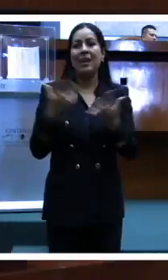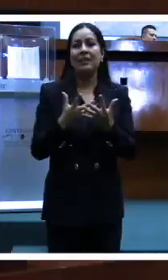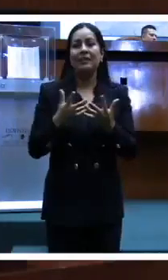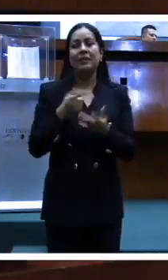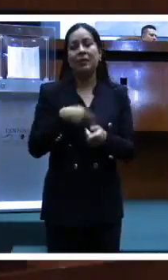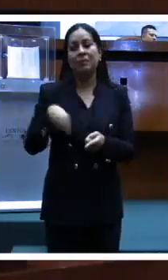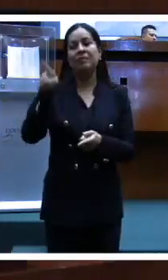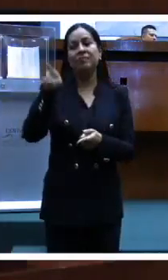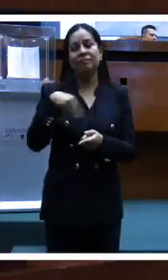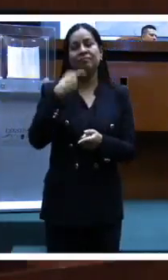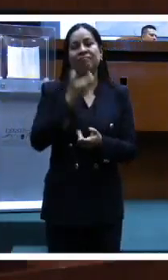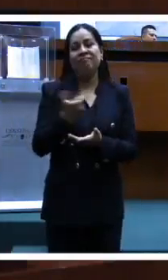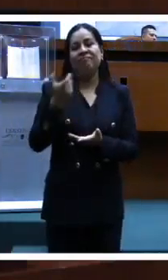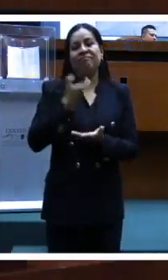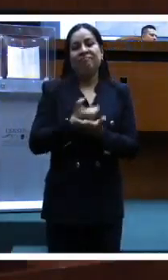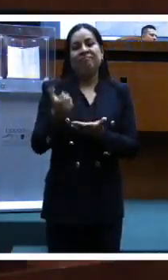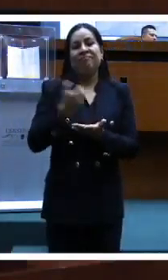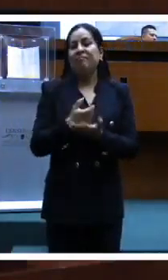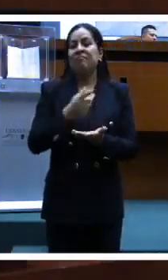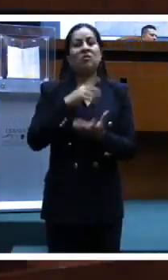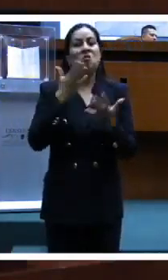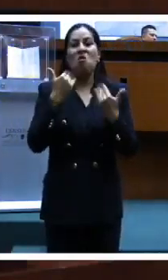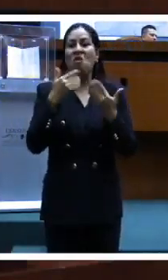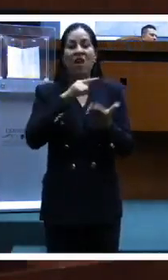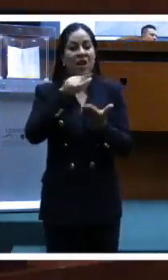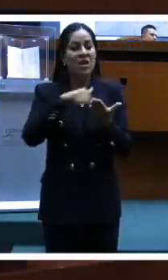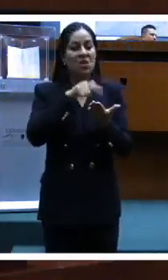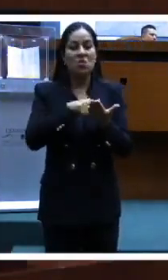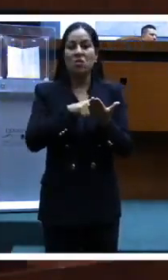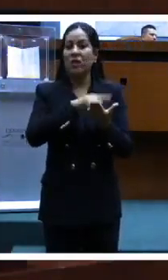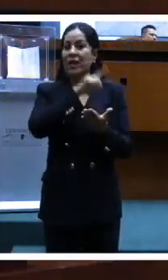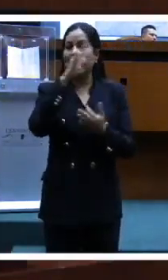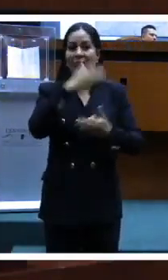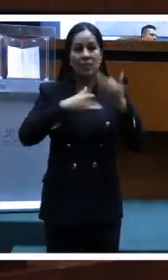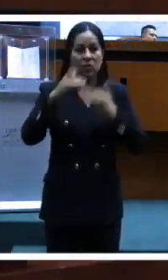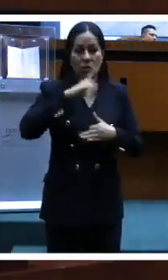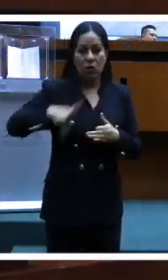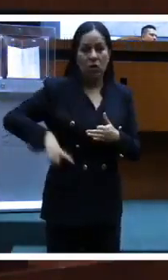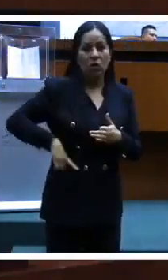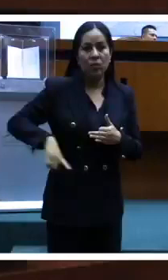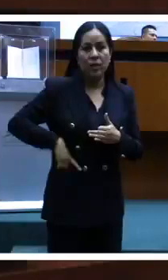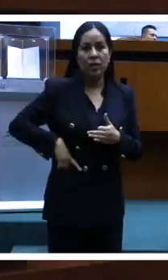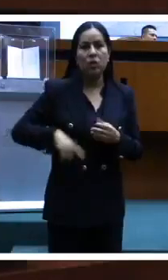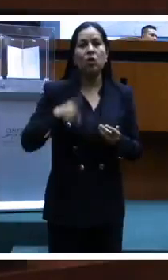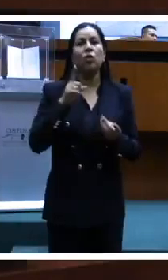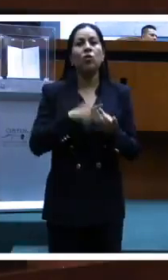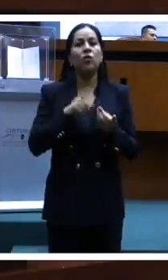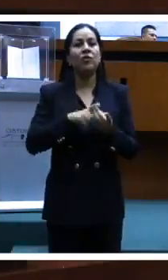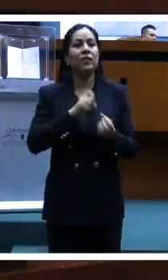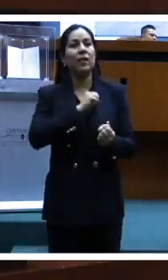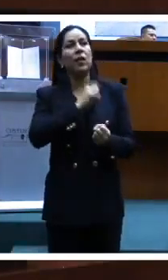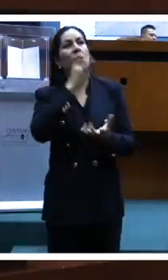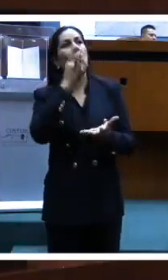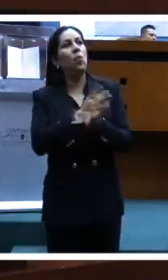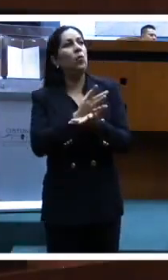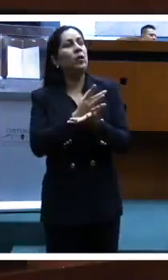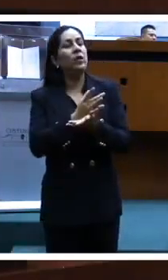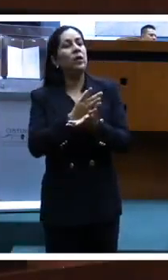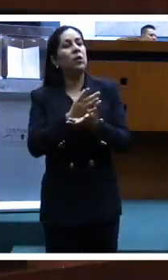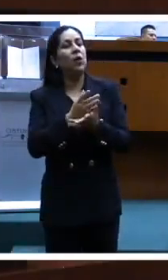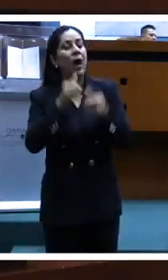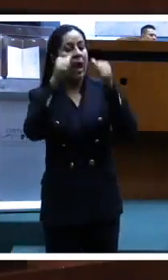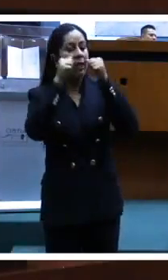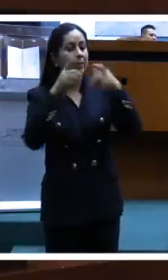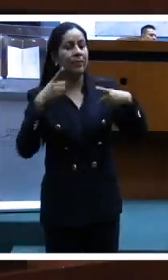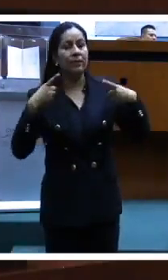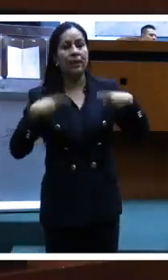vaivén, porque no hay un solo lugar en todo el gobierno en el que se dediquen exclusivamente para con las personas